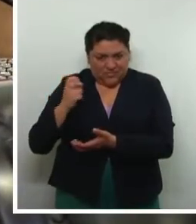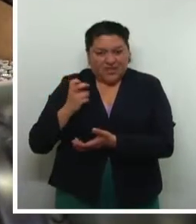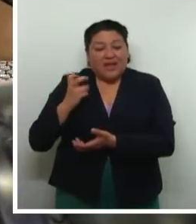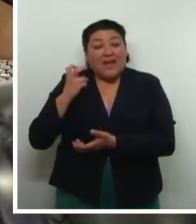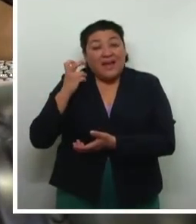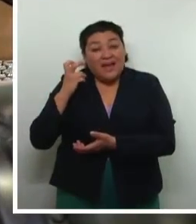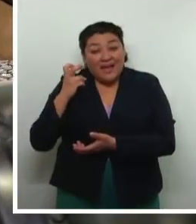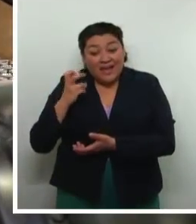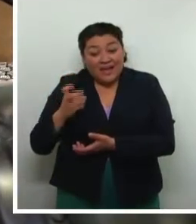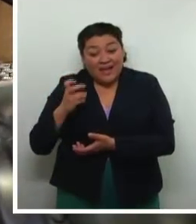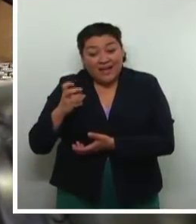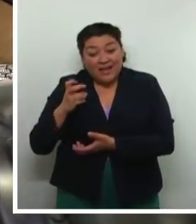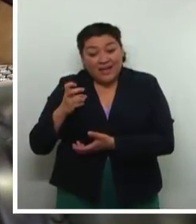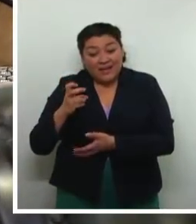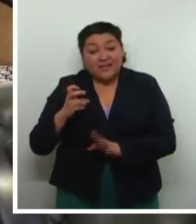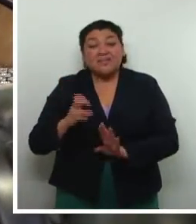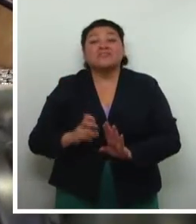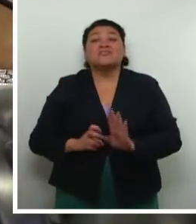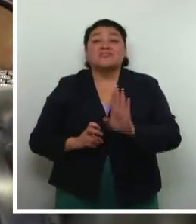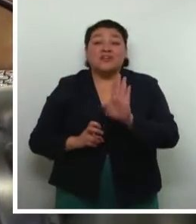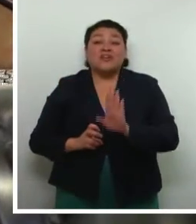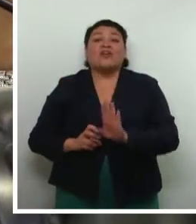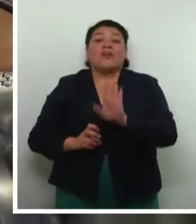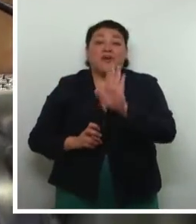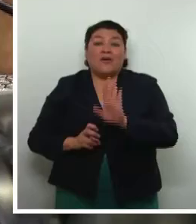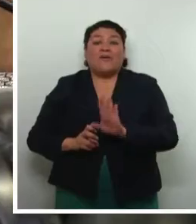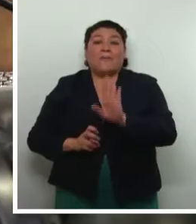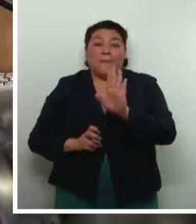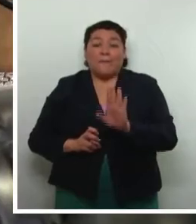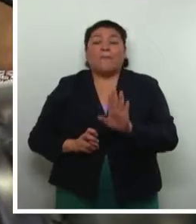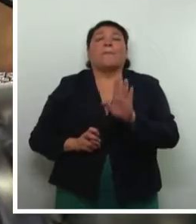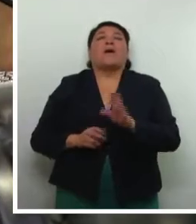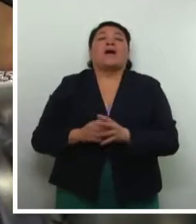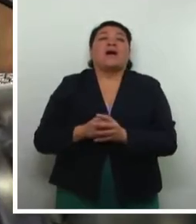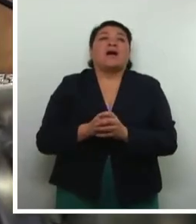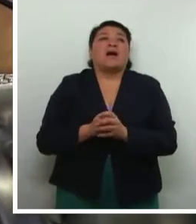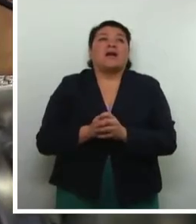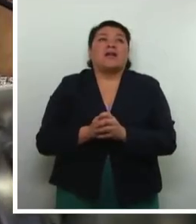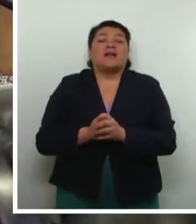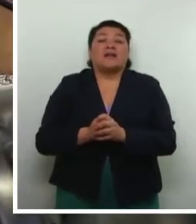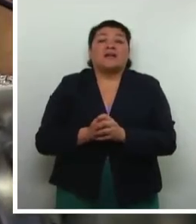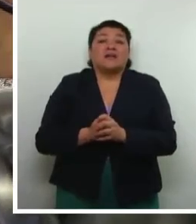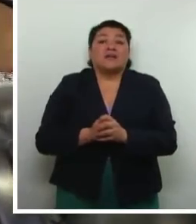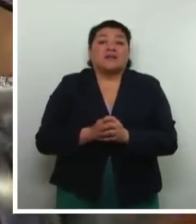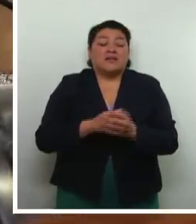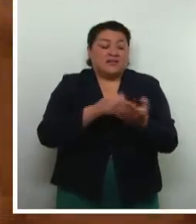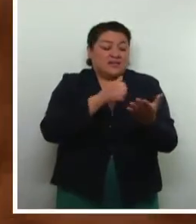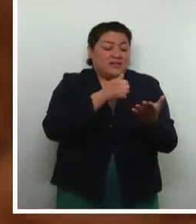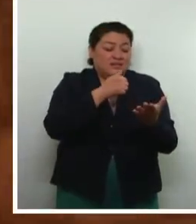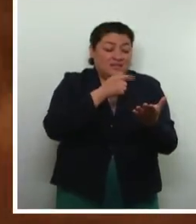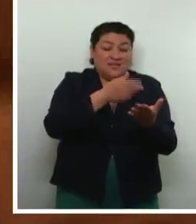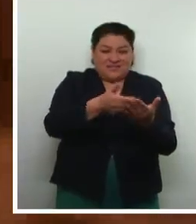estaba aparentemente originando una dualidad,